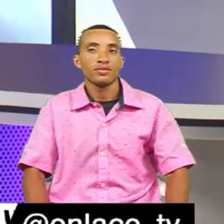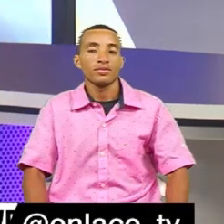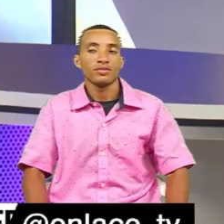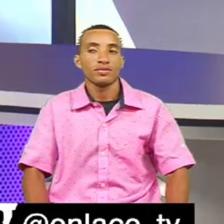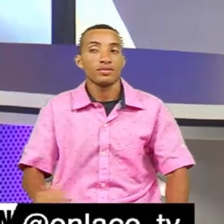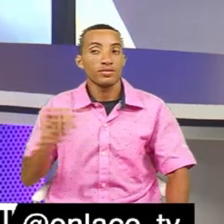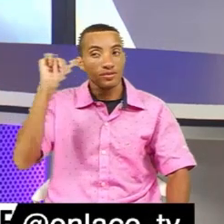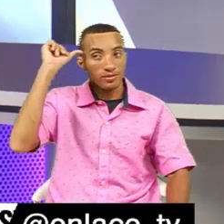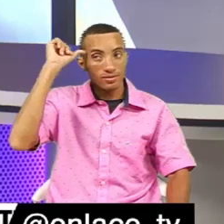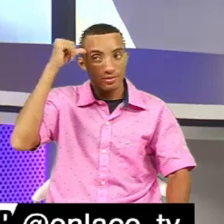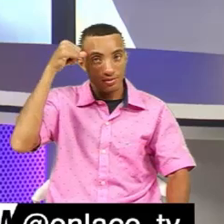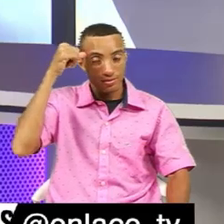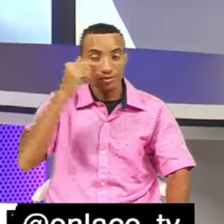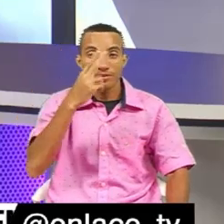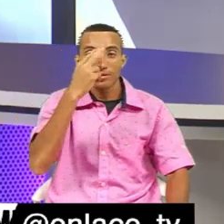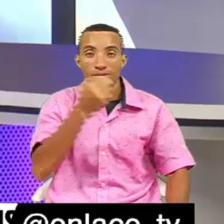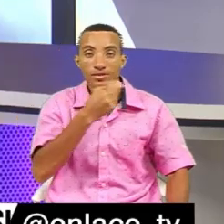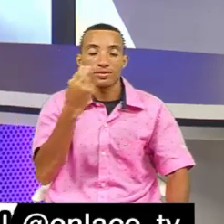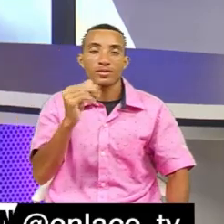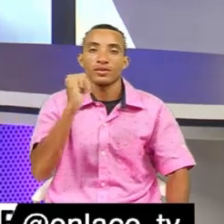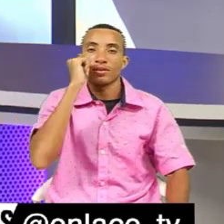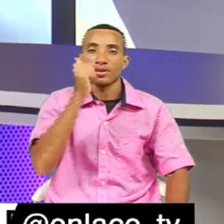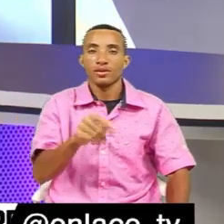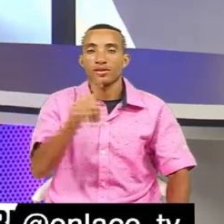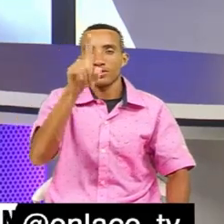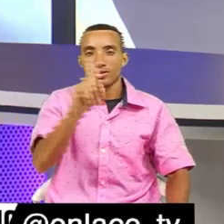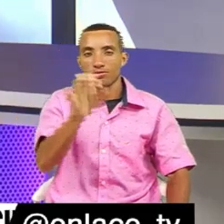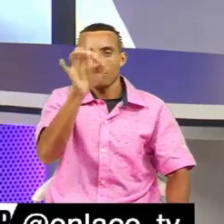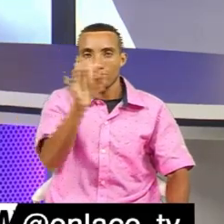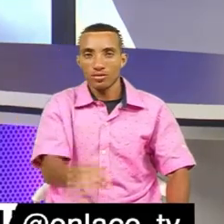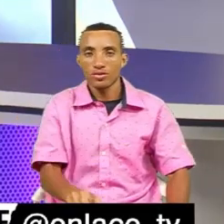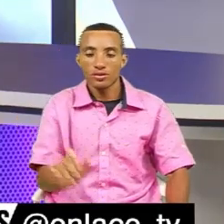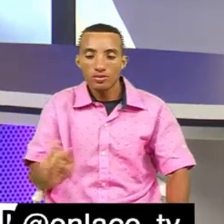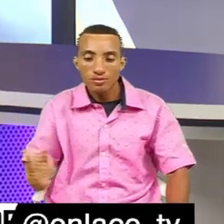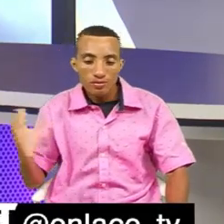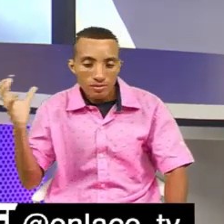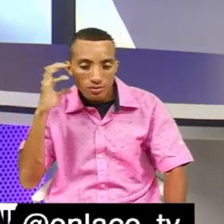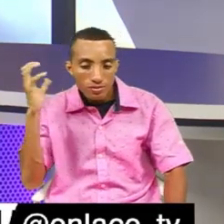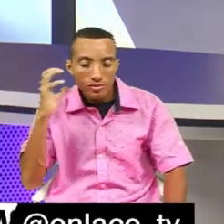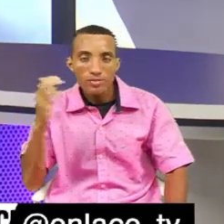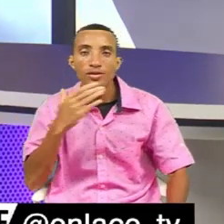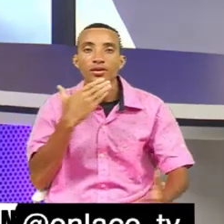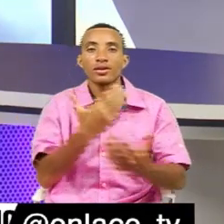Recuerden que la cita que tenemos mañana a las 6 en punto de la mañana en Enlace Radio. Gracias